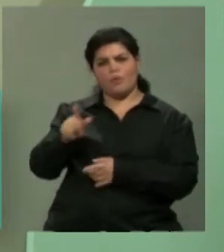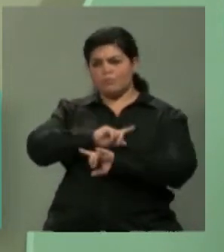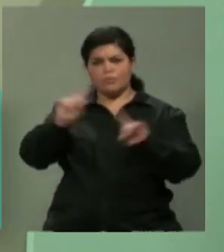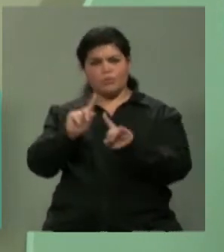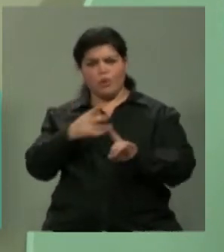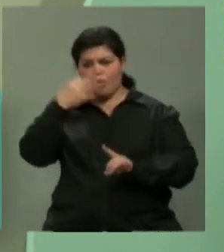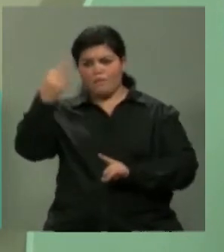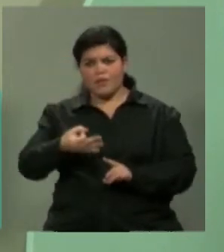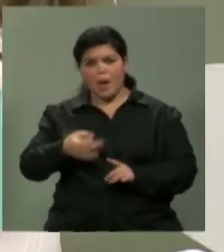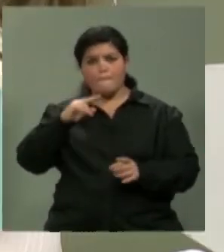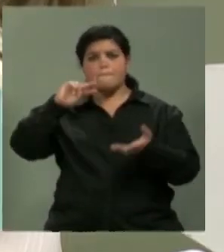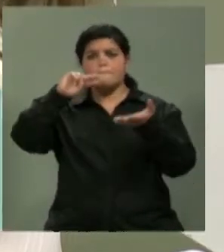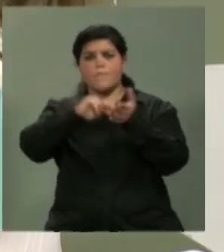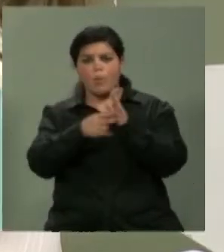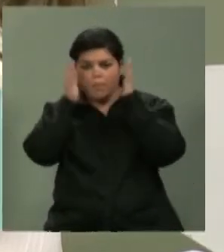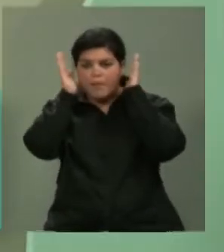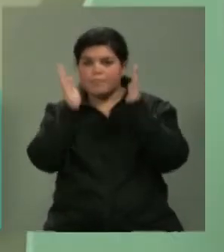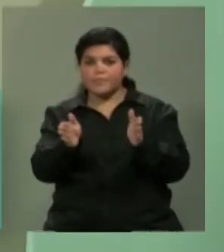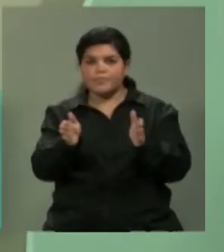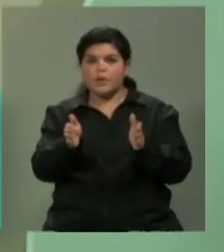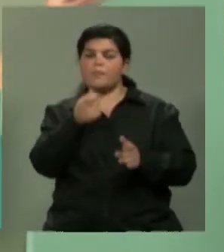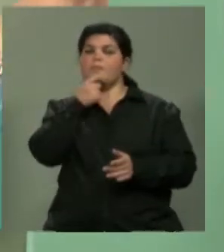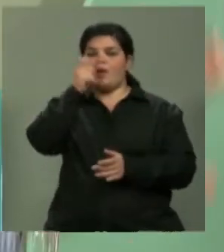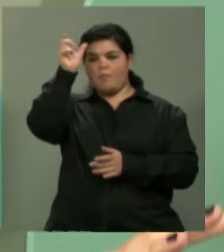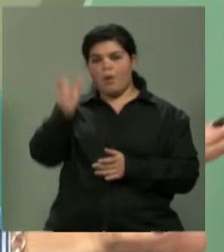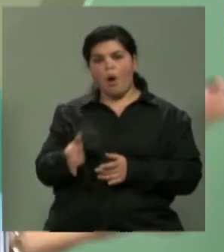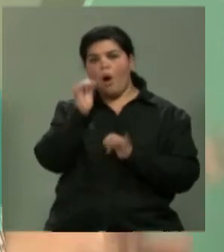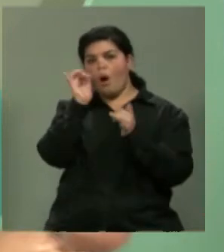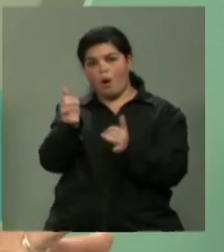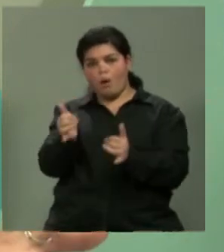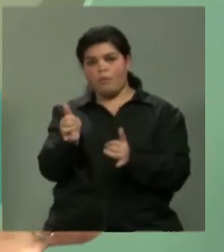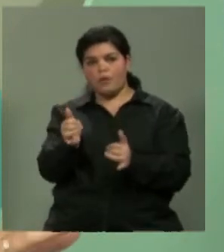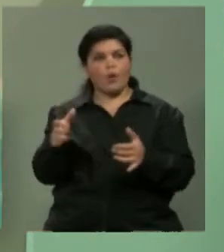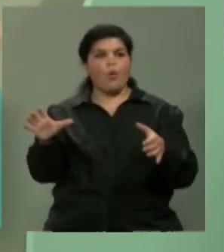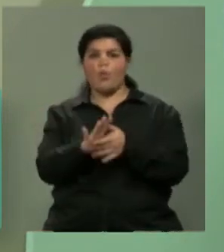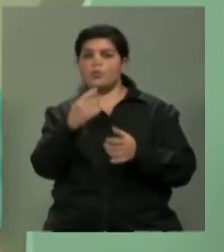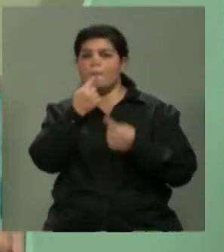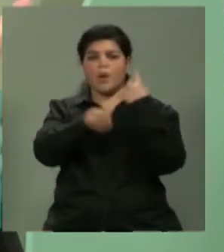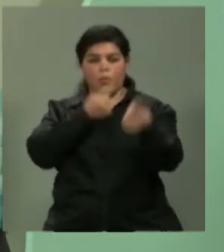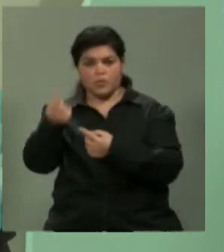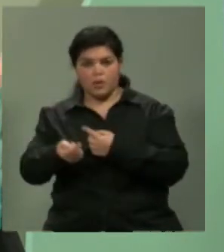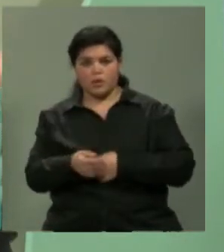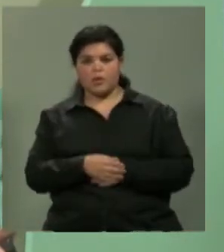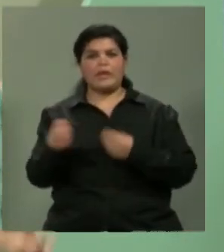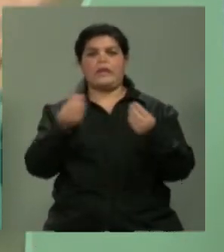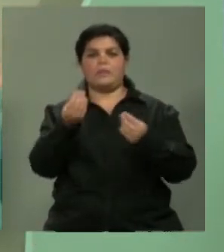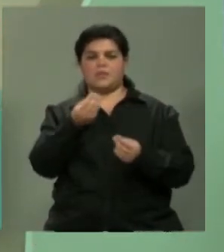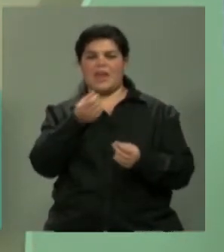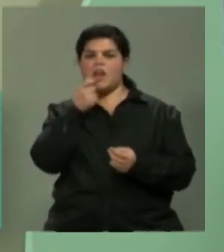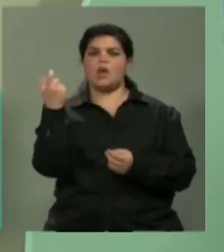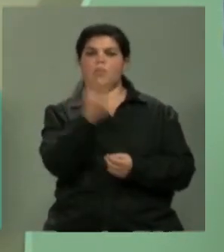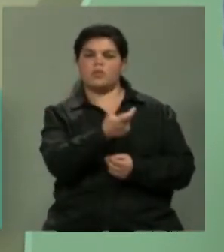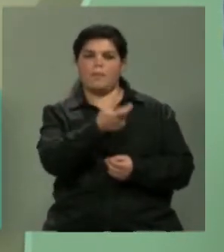del problema. Si un pibe, hoy vuelvo y ahí eso es lo que les quería preguntar, ¿qué le responderían ustedes a